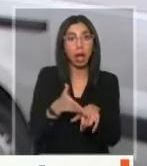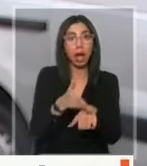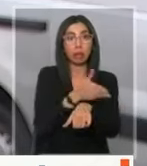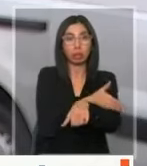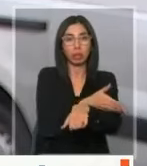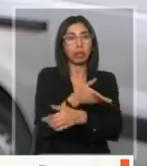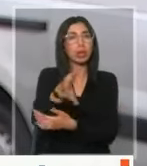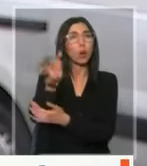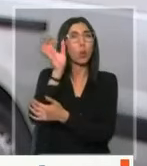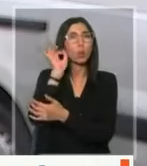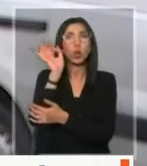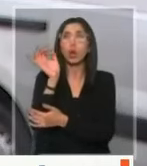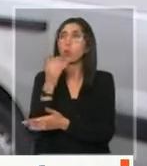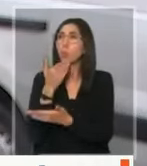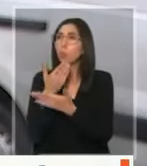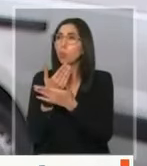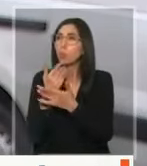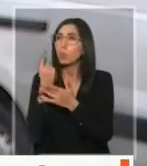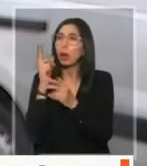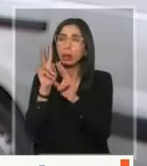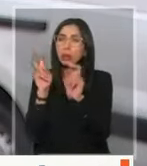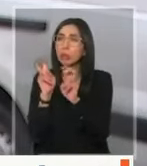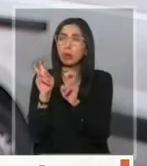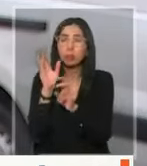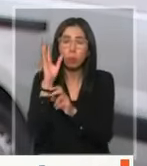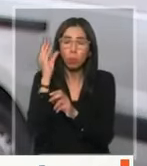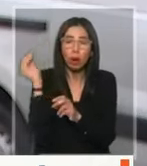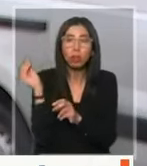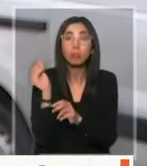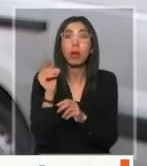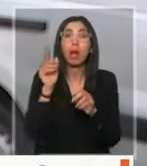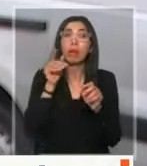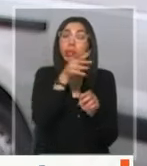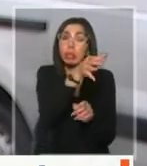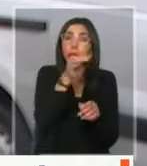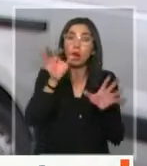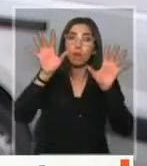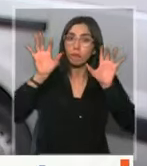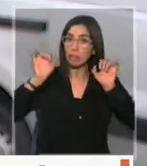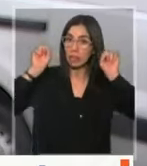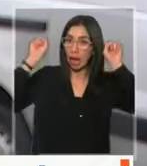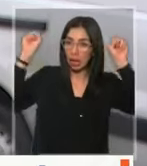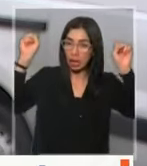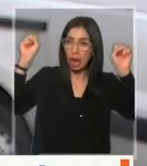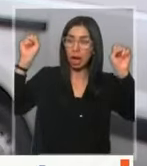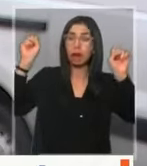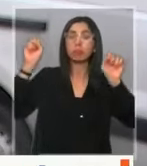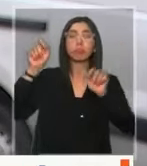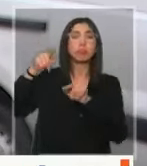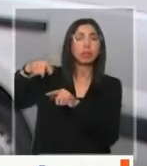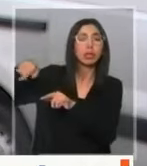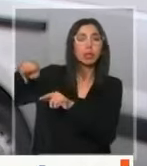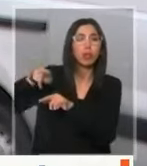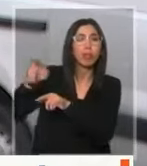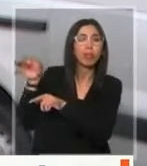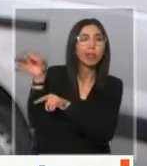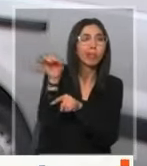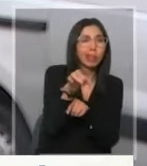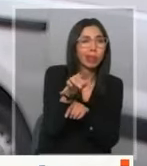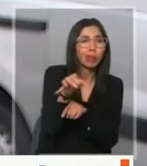no me acuerdo bien cuál fue el concepto que se ocupó, pero que la fiscalía habría planteado la necesidad